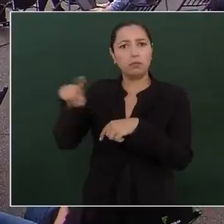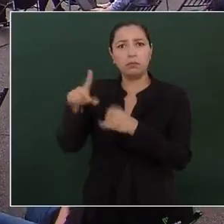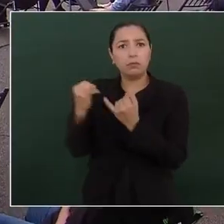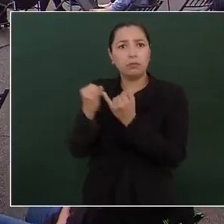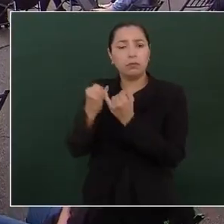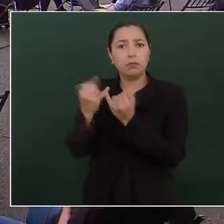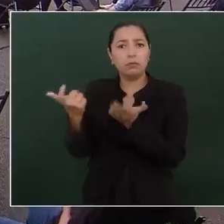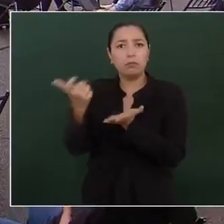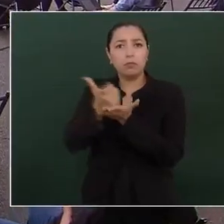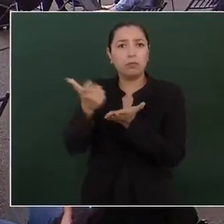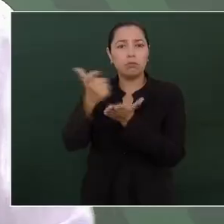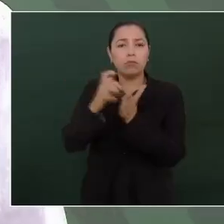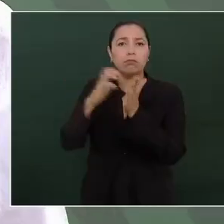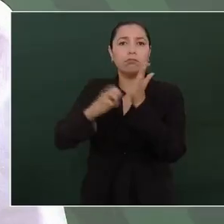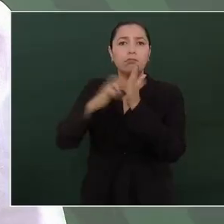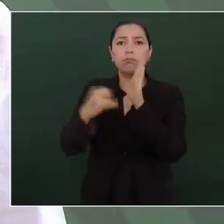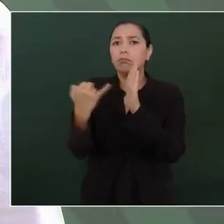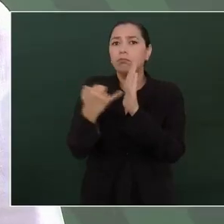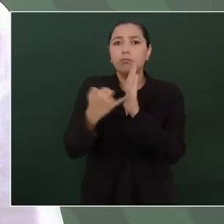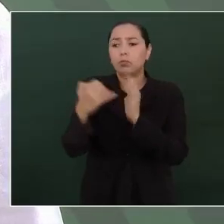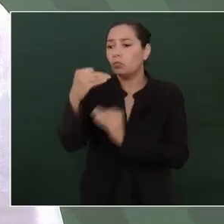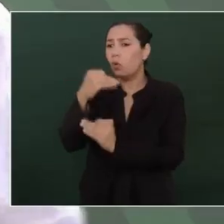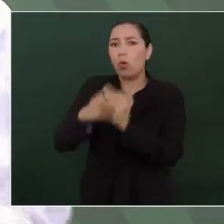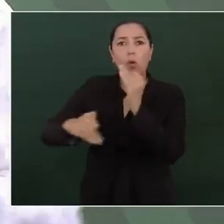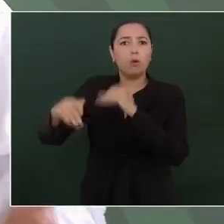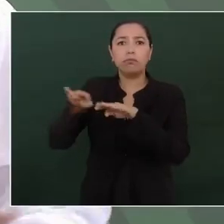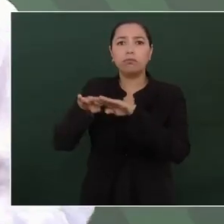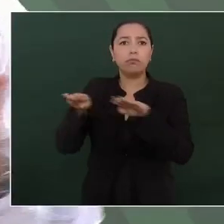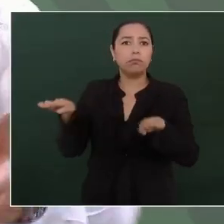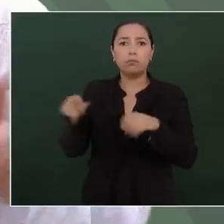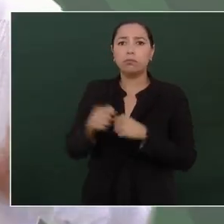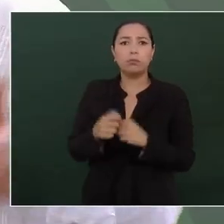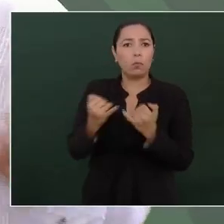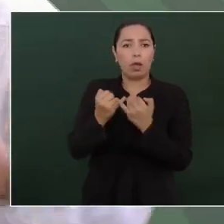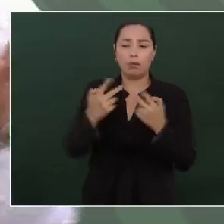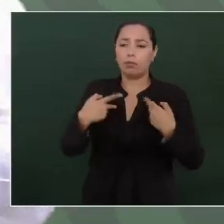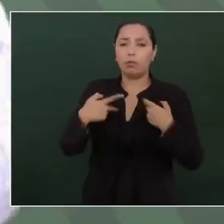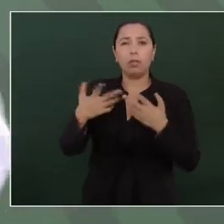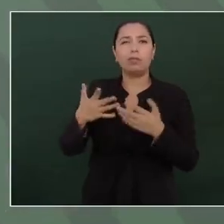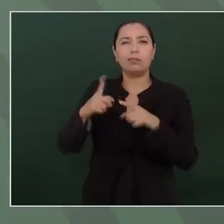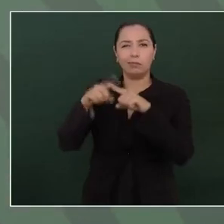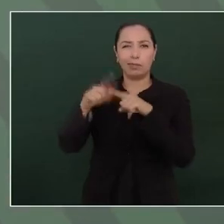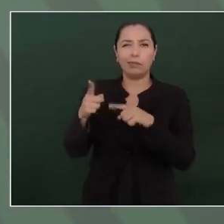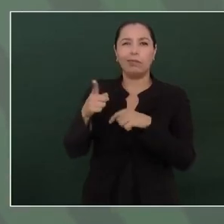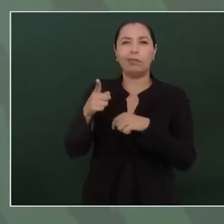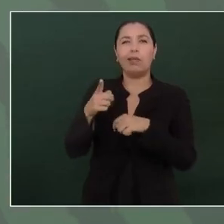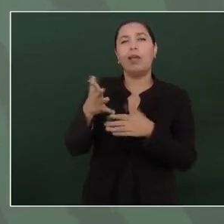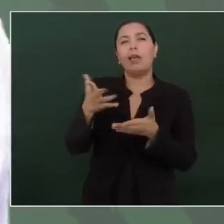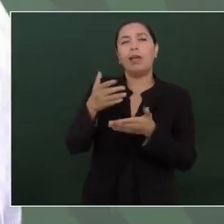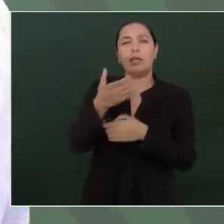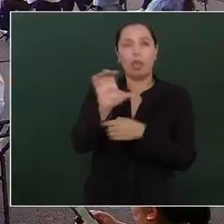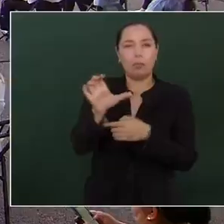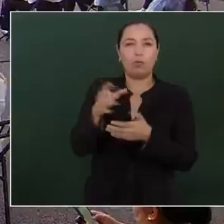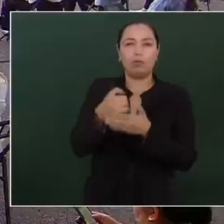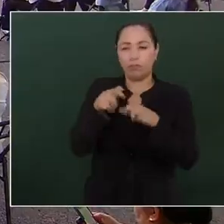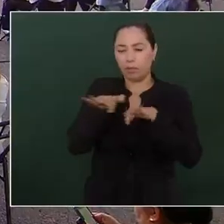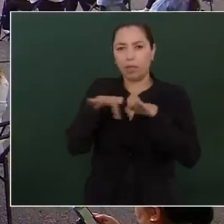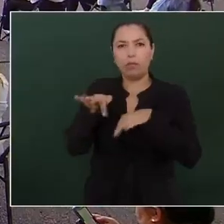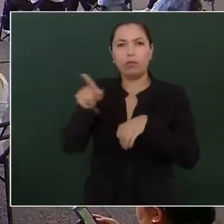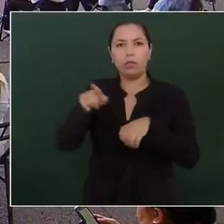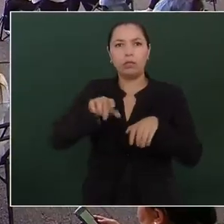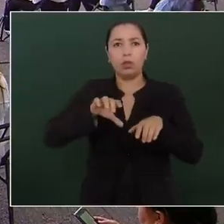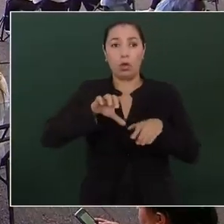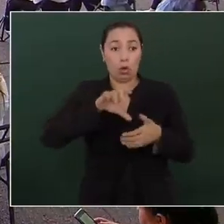pagamos impuestos, todos. Un campesino cuando compra una mercancía, ahí va incluido un